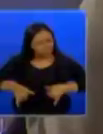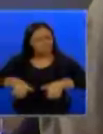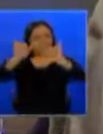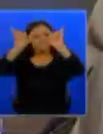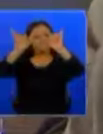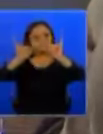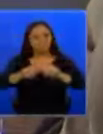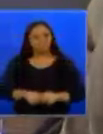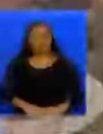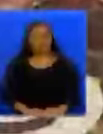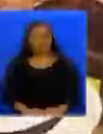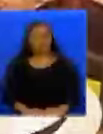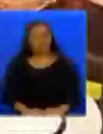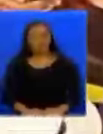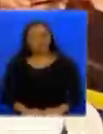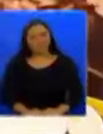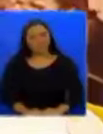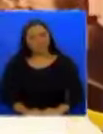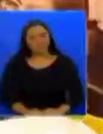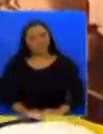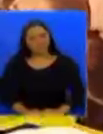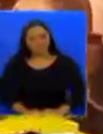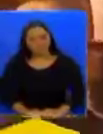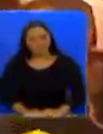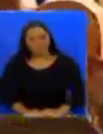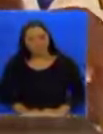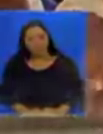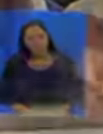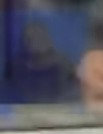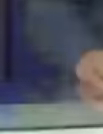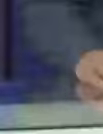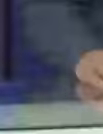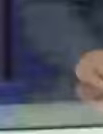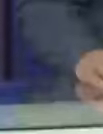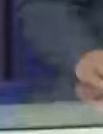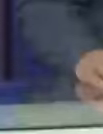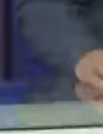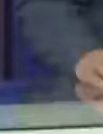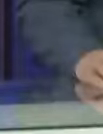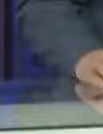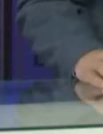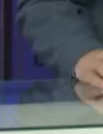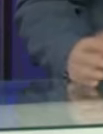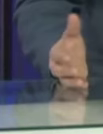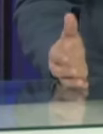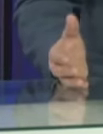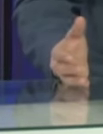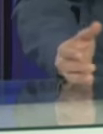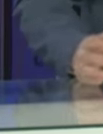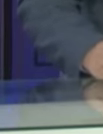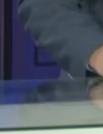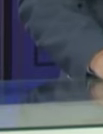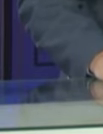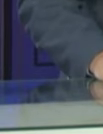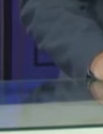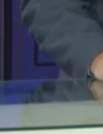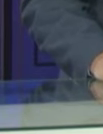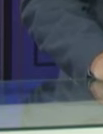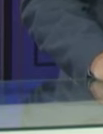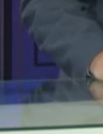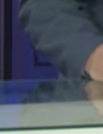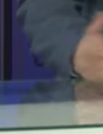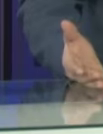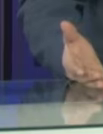nadie Somos millones. Somos En el mismo enlace, el primer mandatario